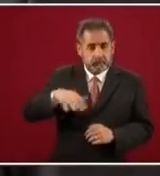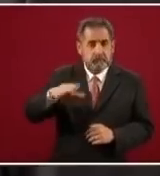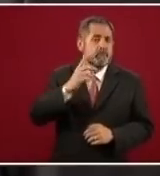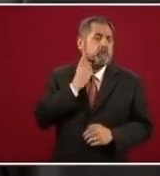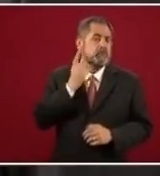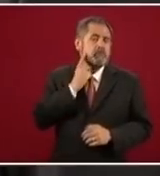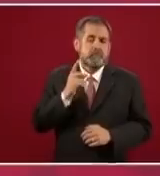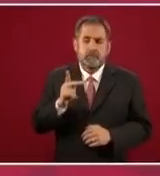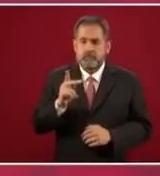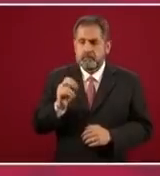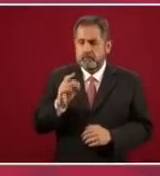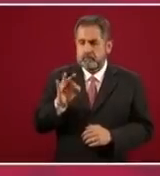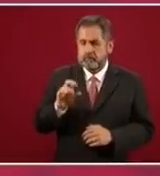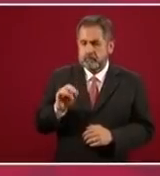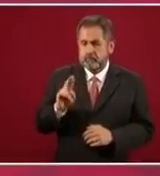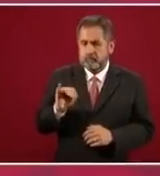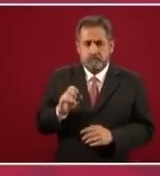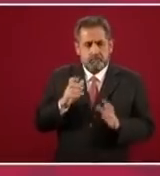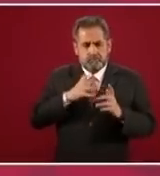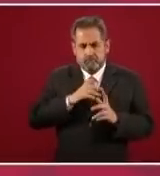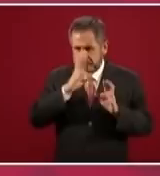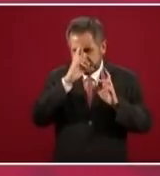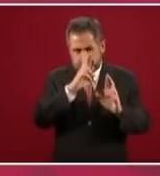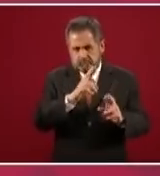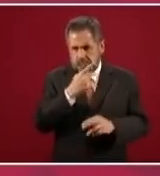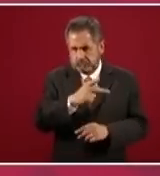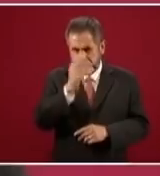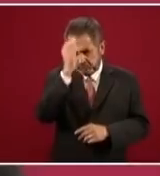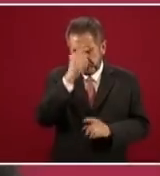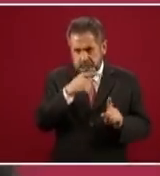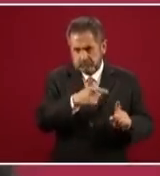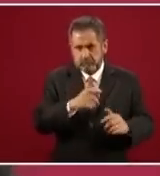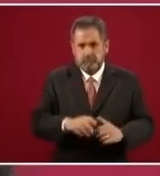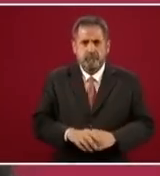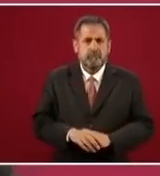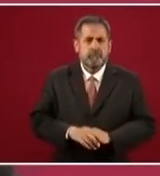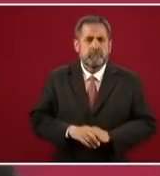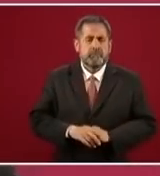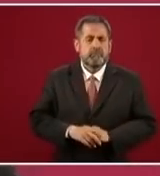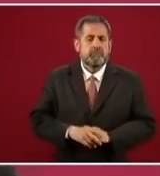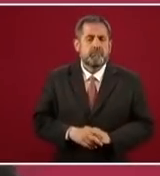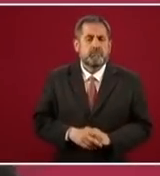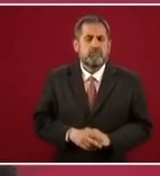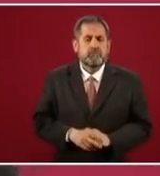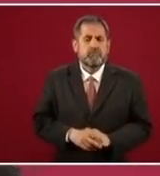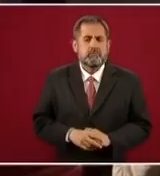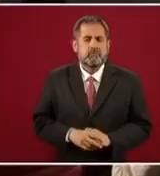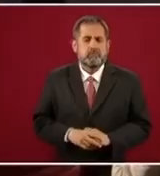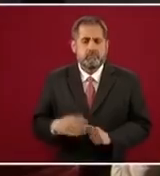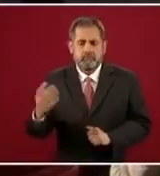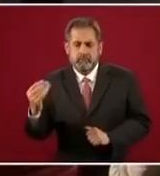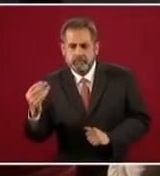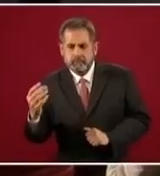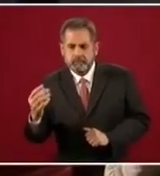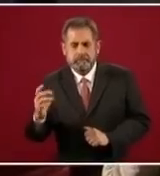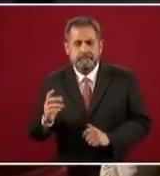diputado Porfirio Muñoz Ledo la respetamos mucho. ¿No es política del Estado, como dice Muñoz Ledo?